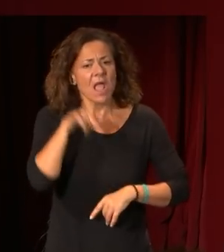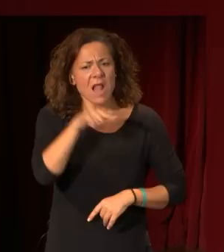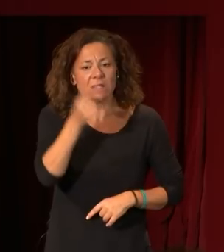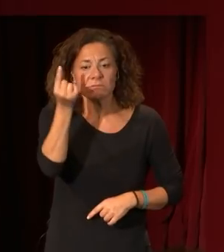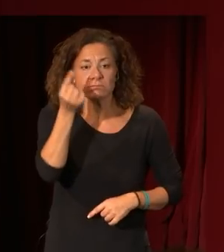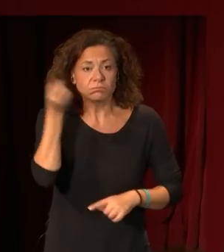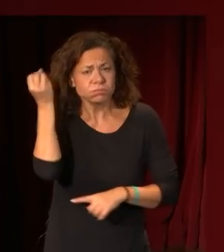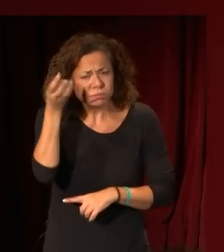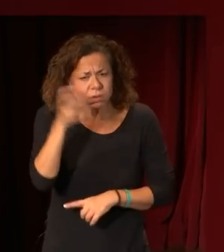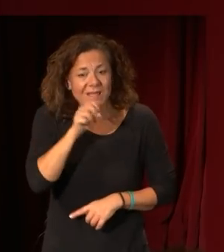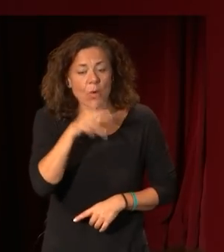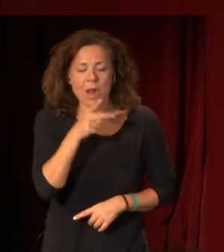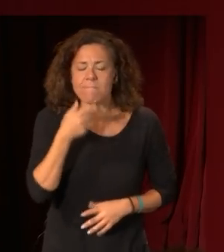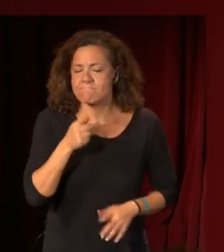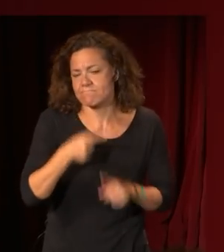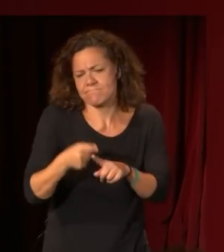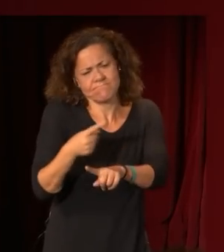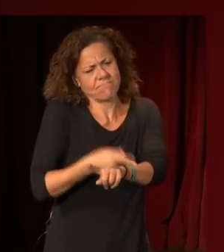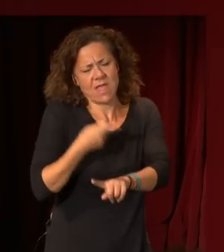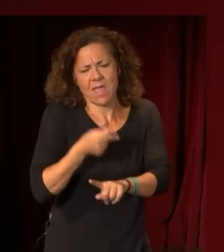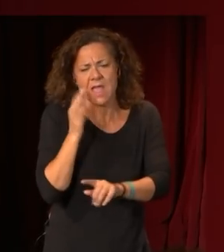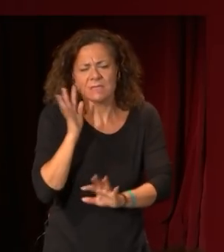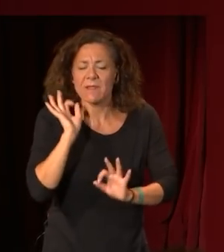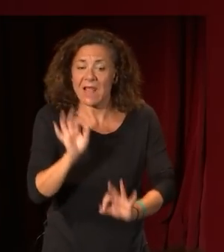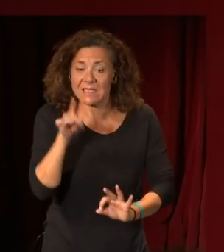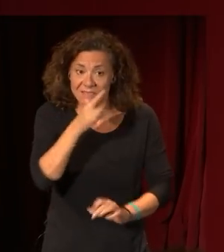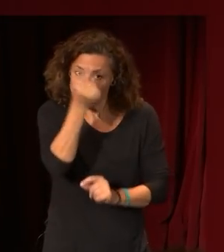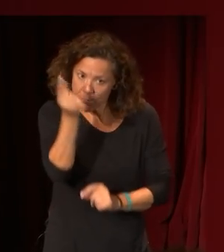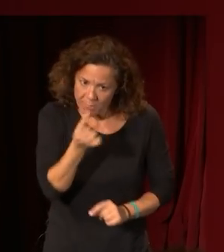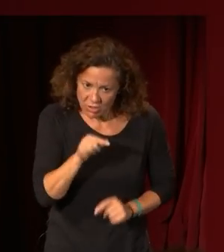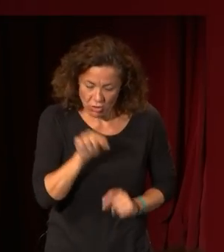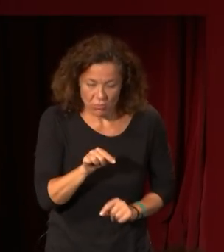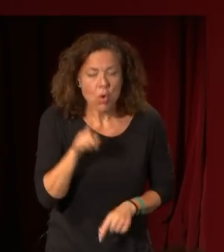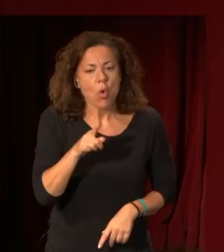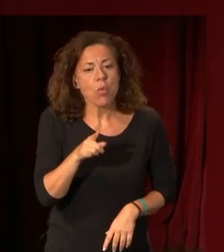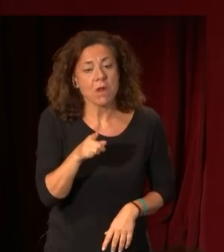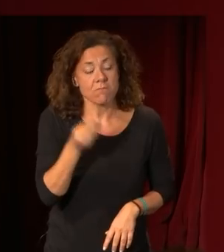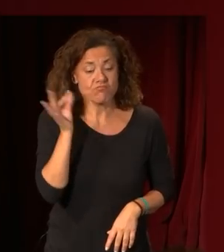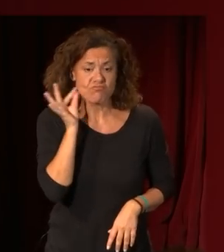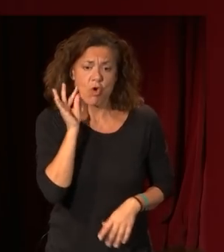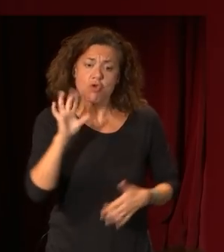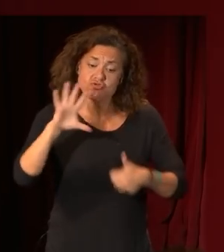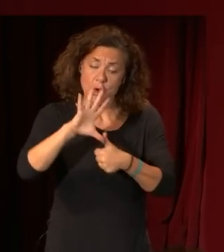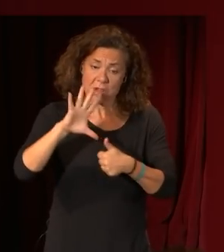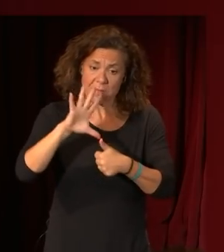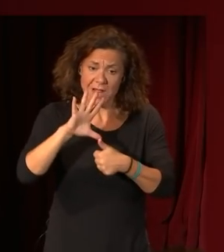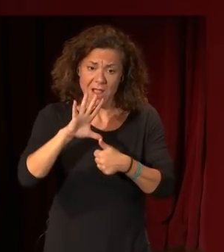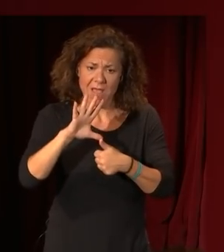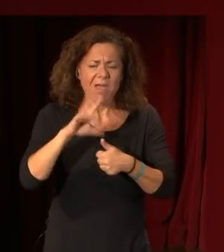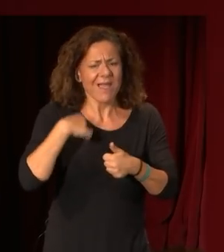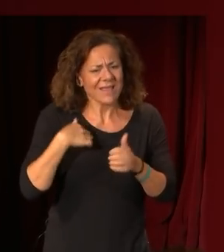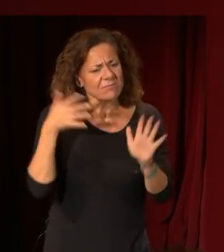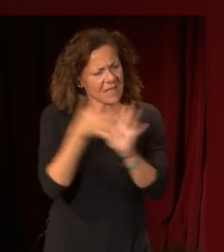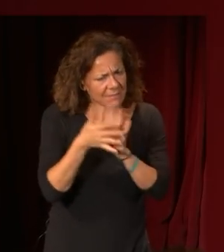una de las máximas especialistas en la figura de bermejo una historia de la norteamericana que publicó una de las varias monografías